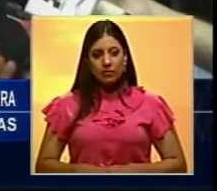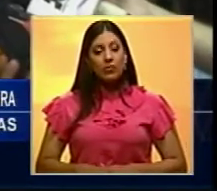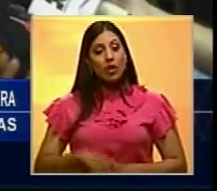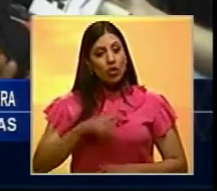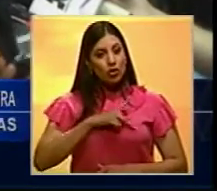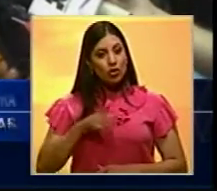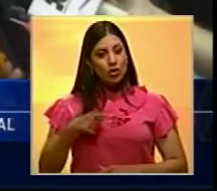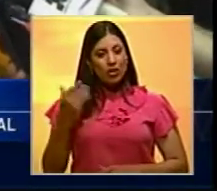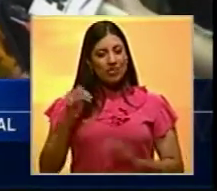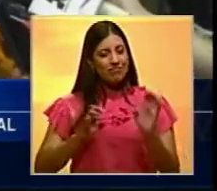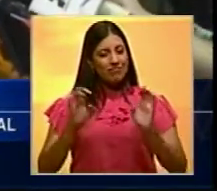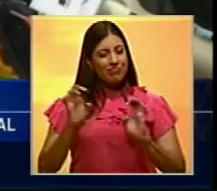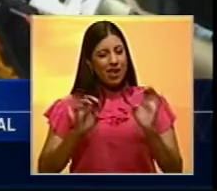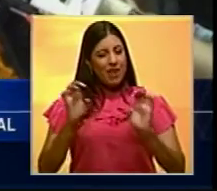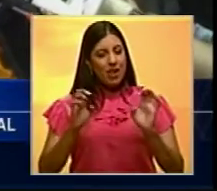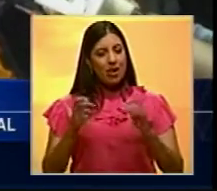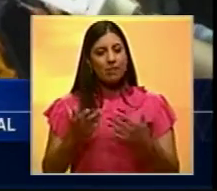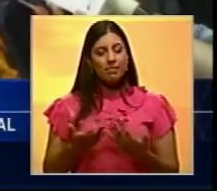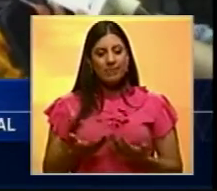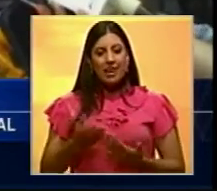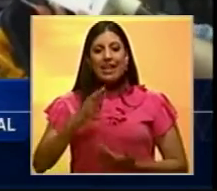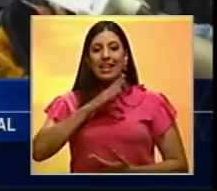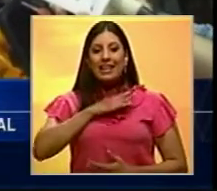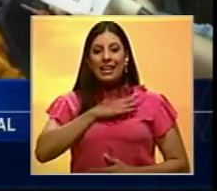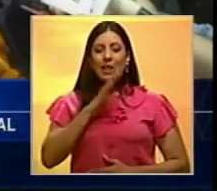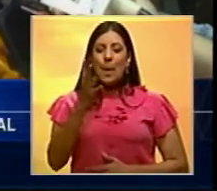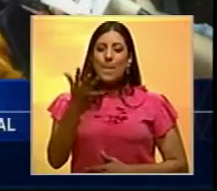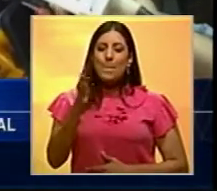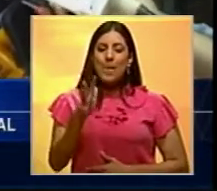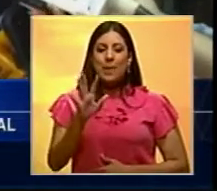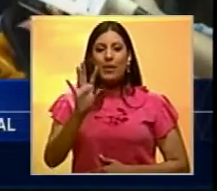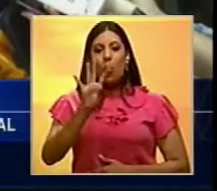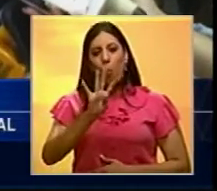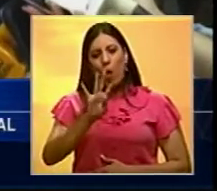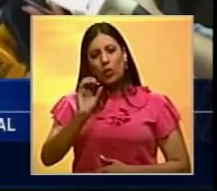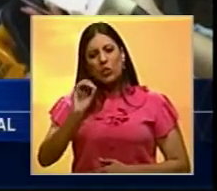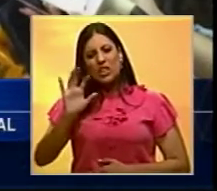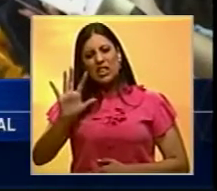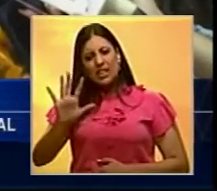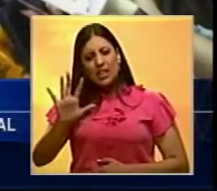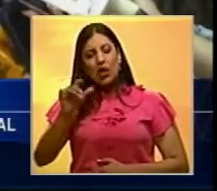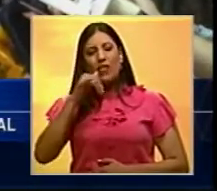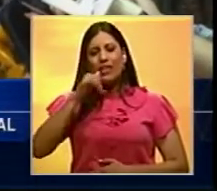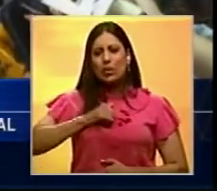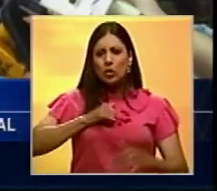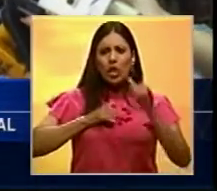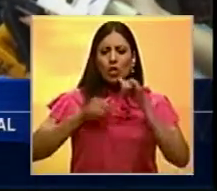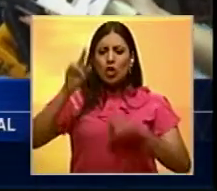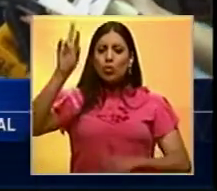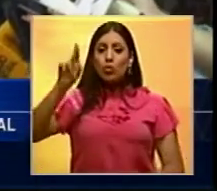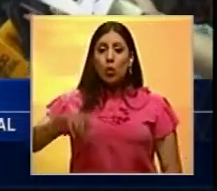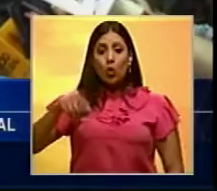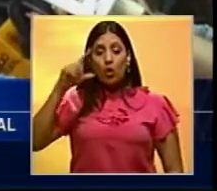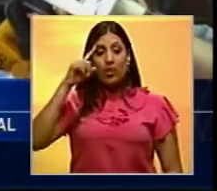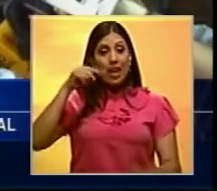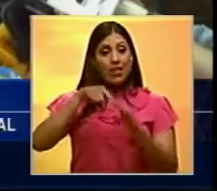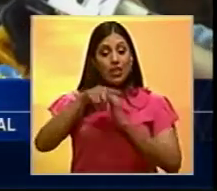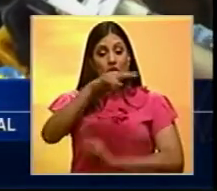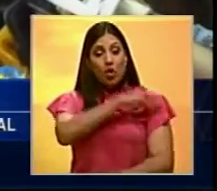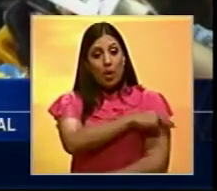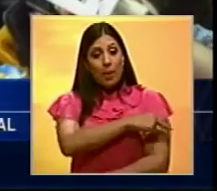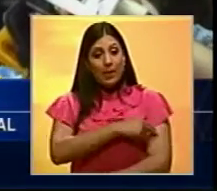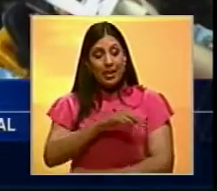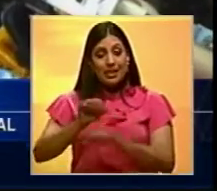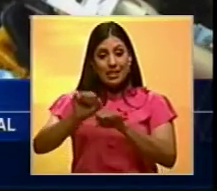Nosotros estábamos evaluando y teníamos en promedio hasta 4 y 5 denuncias diarias dentro del Hospital Central